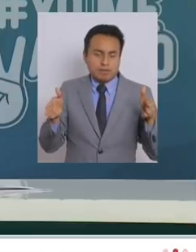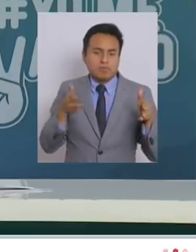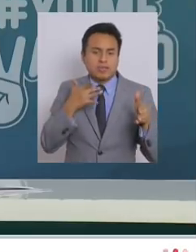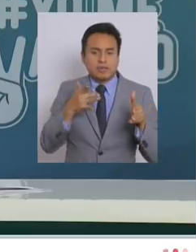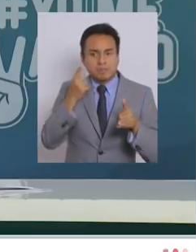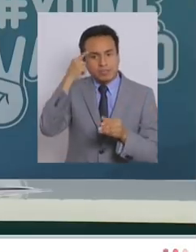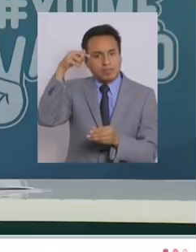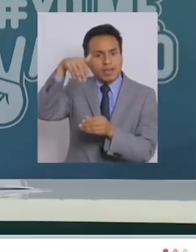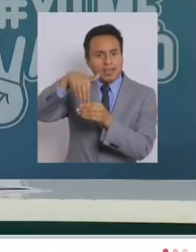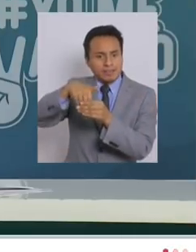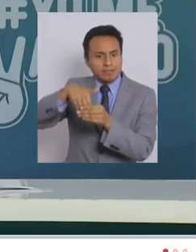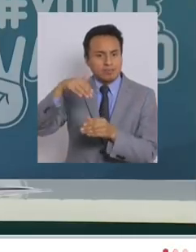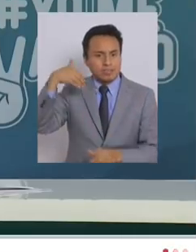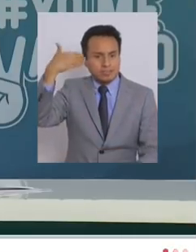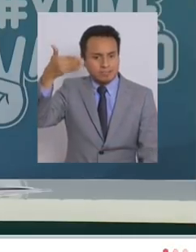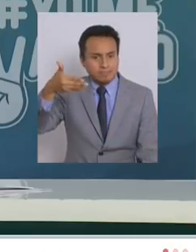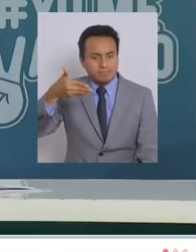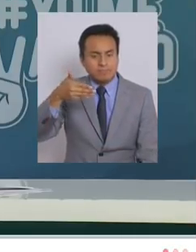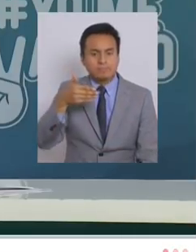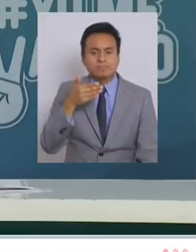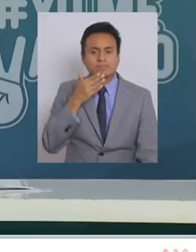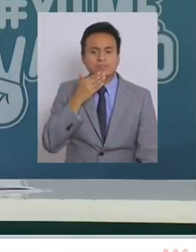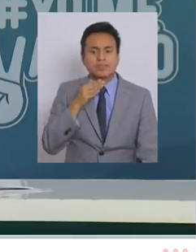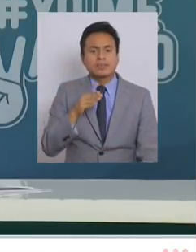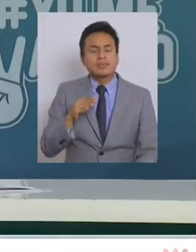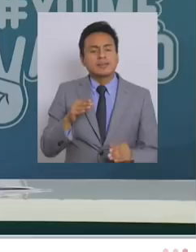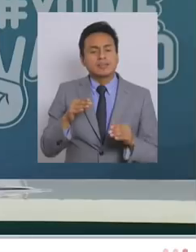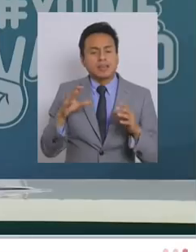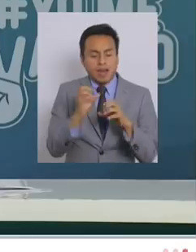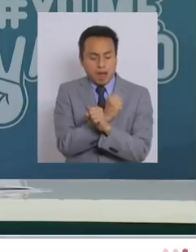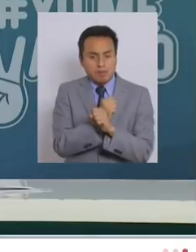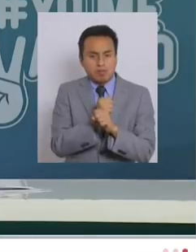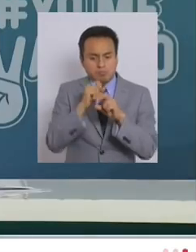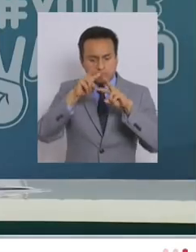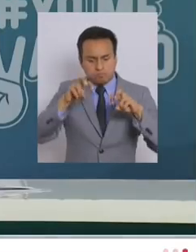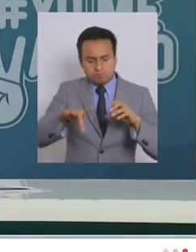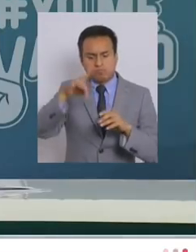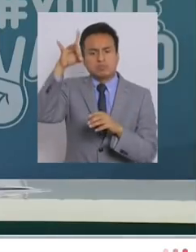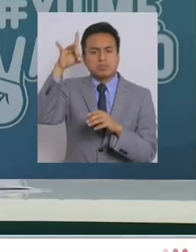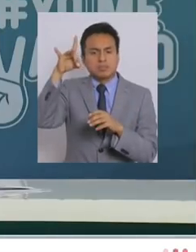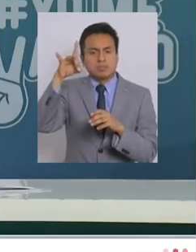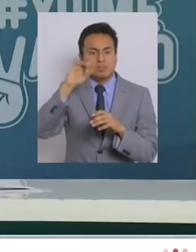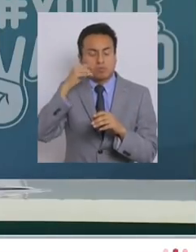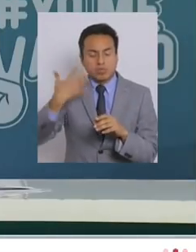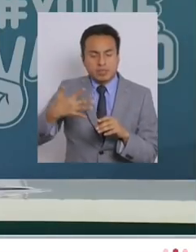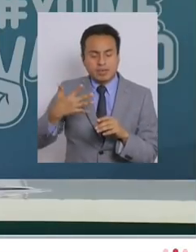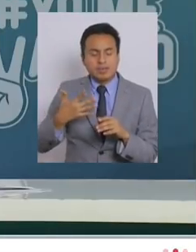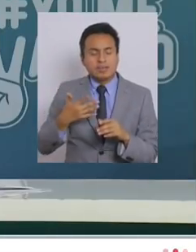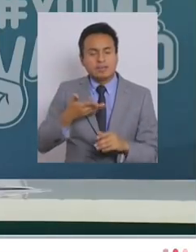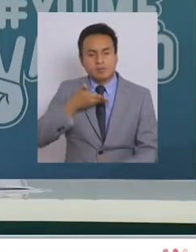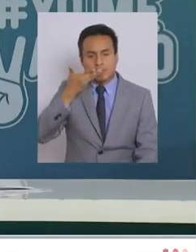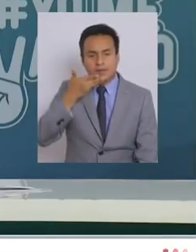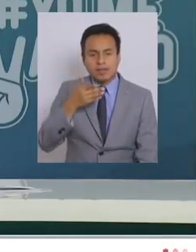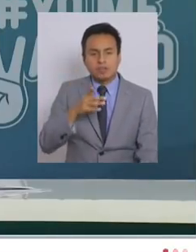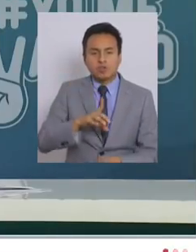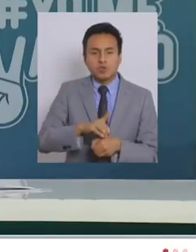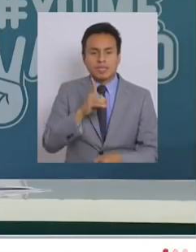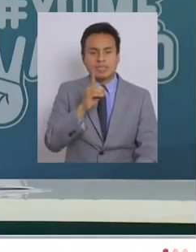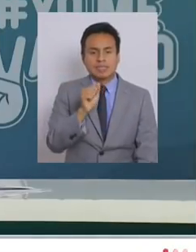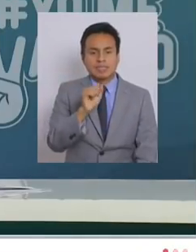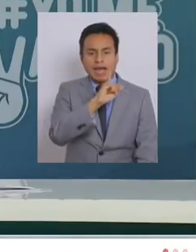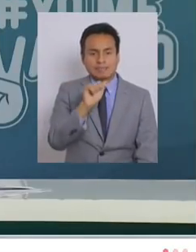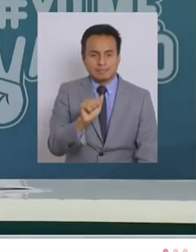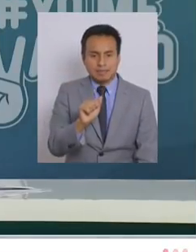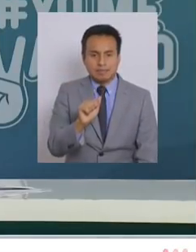elecciones y como es un test rápido creo que es de gran utilidad así que le daré la palabra la doctora daza para que